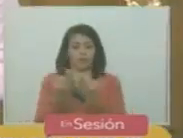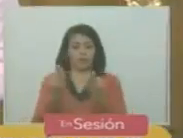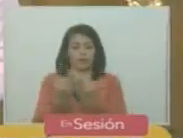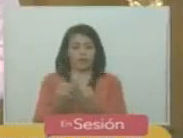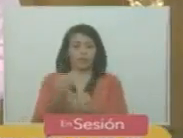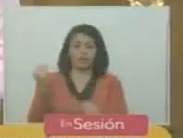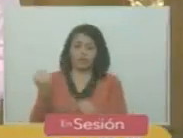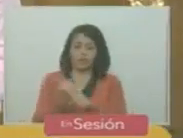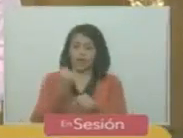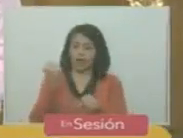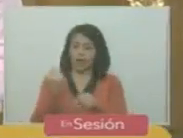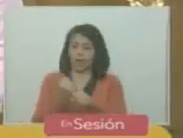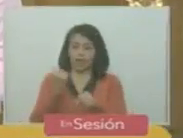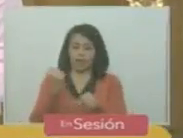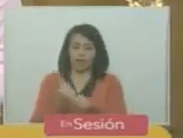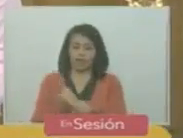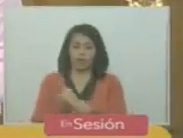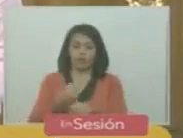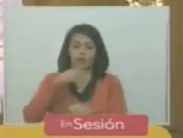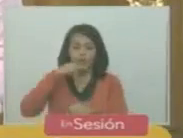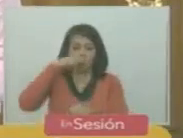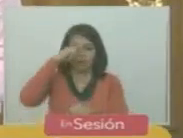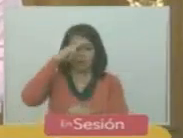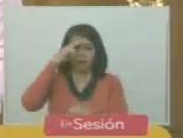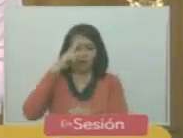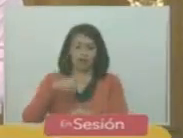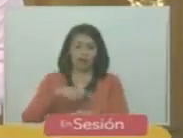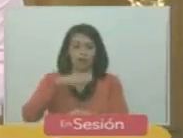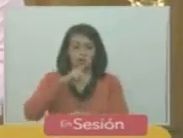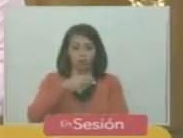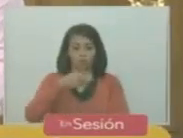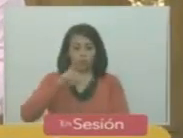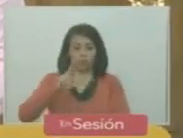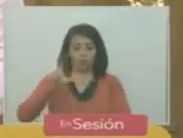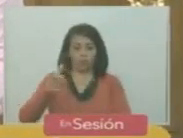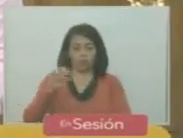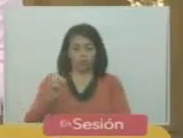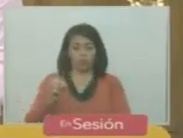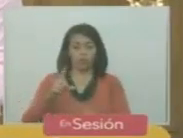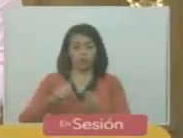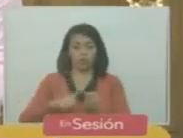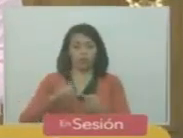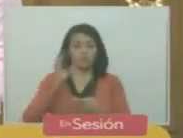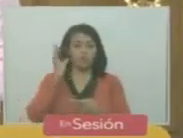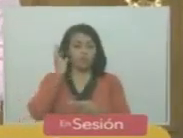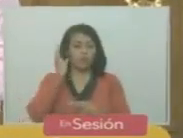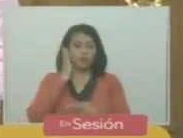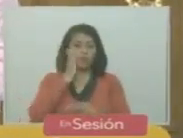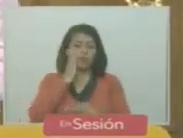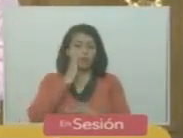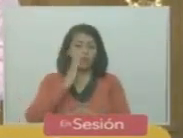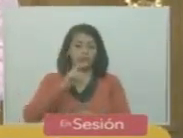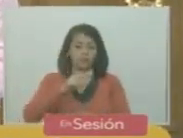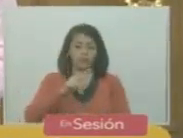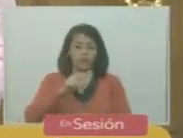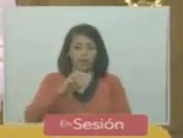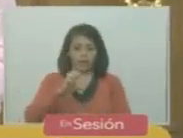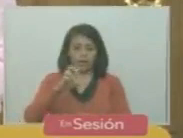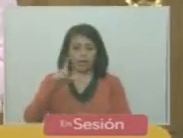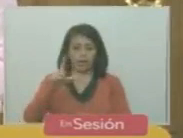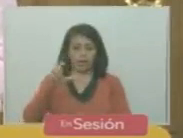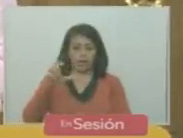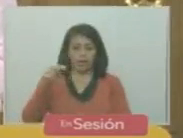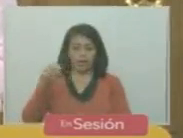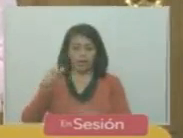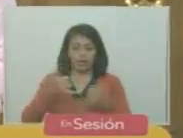clase trabajadora. Sus padres, Hugo Reyes Chávez y doña Elena Fría, su hijo e